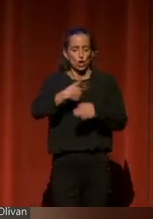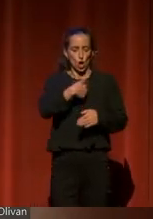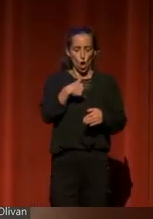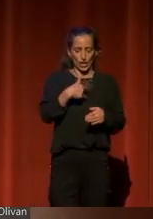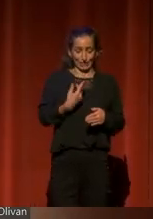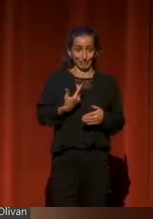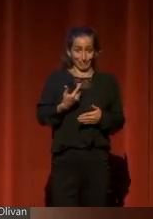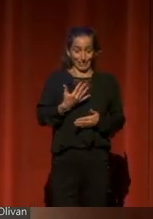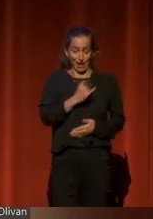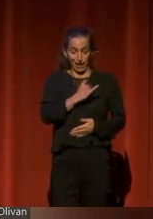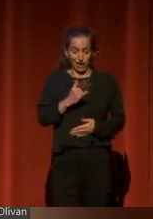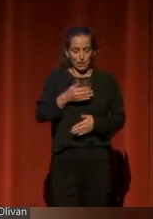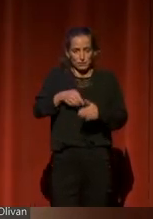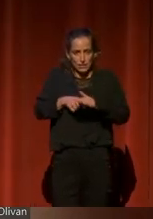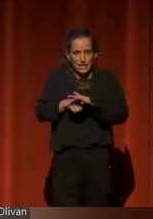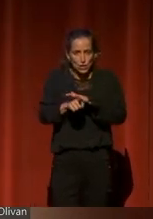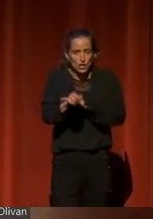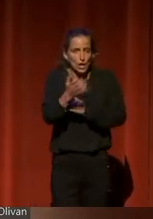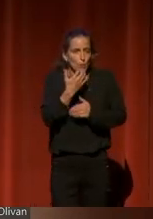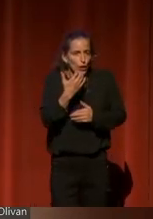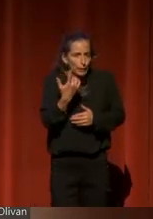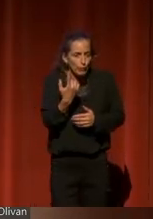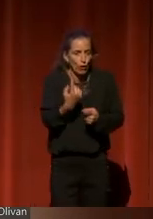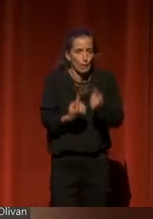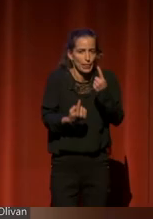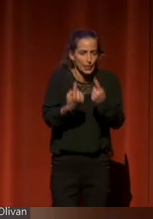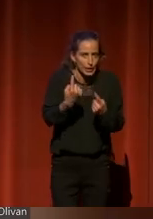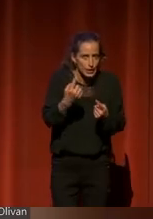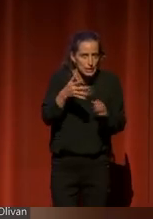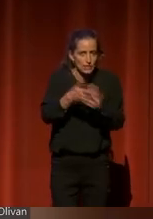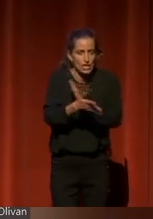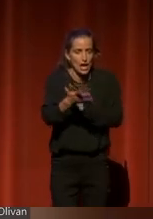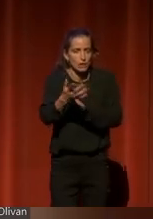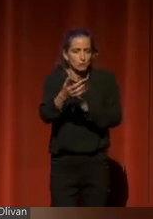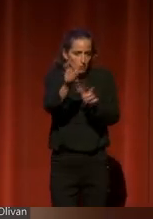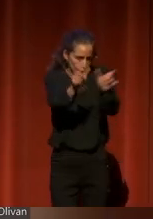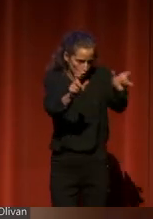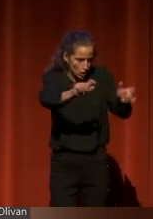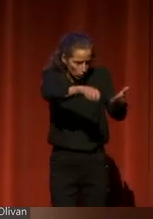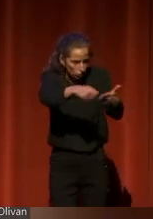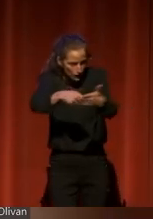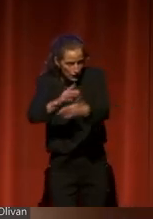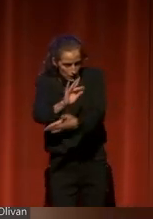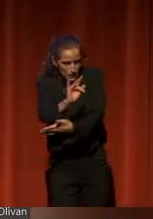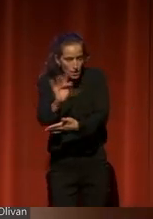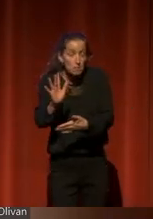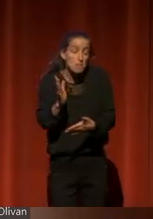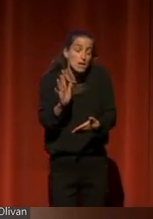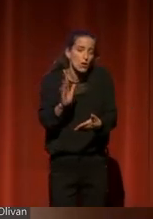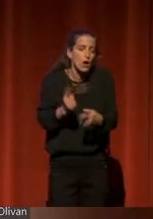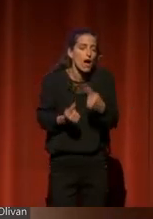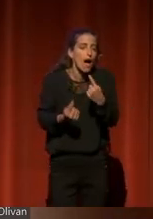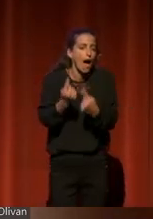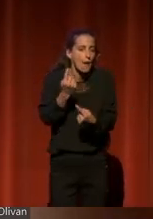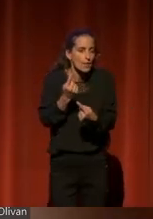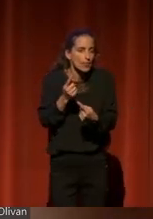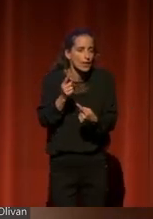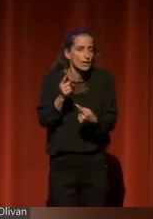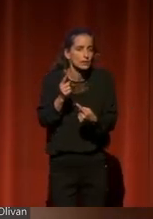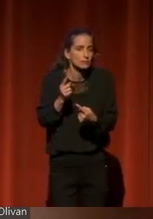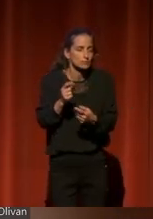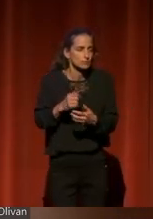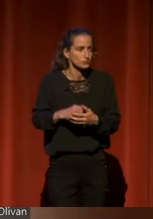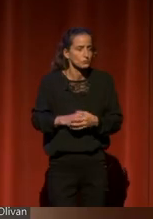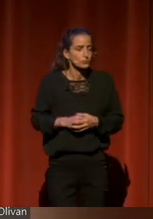tenemos en ocasiones puede ser que signifique que bueno Pues quizá haya que contratar a alguien no digo que no pero muchas veces lo que nos está enseñando es